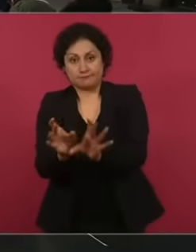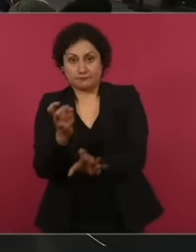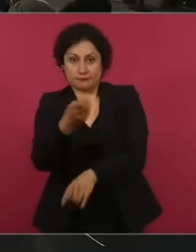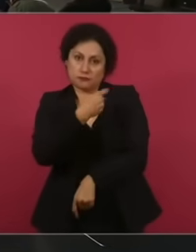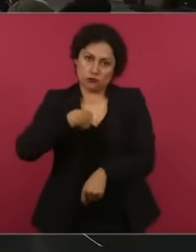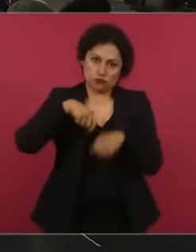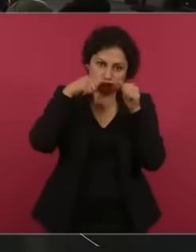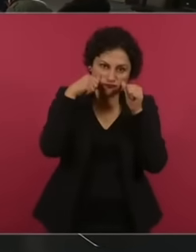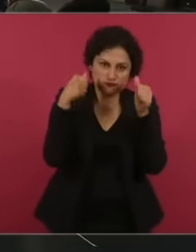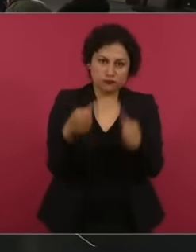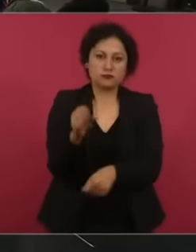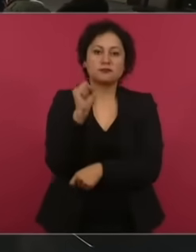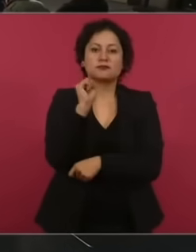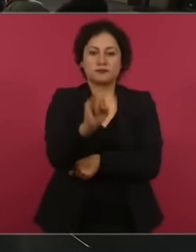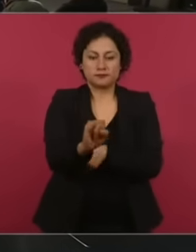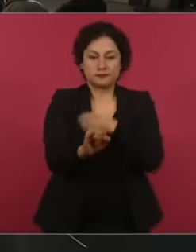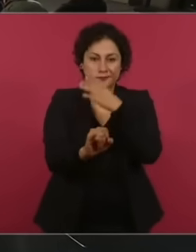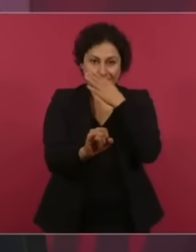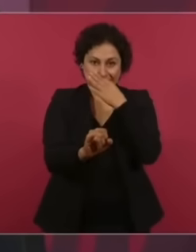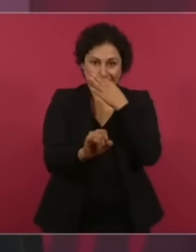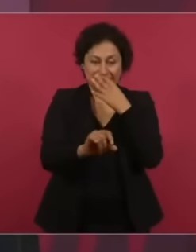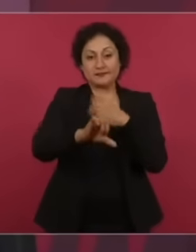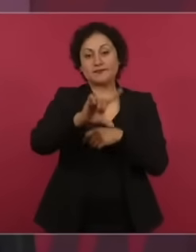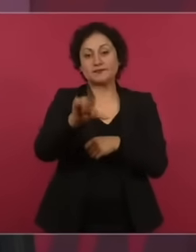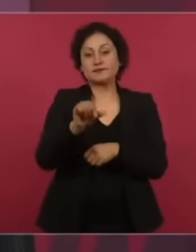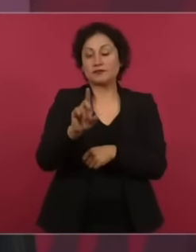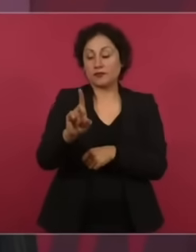el programa, en lo general,